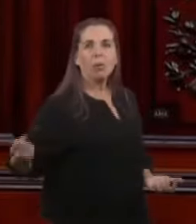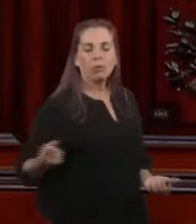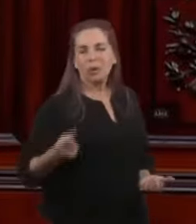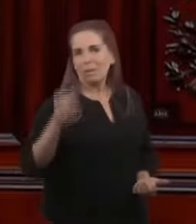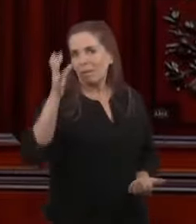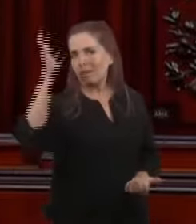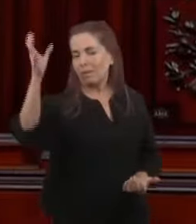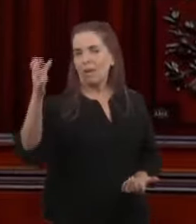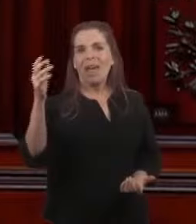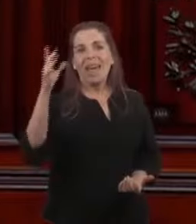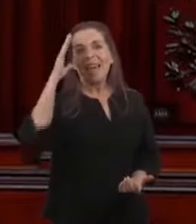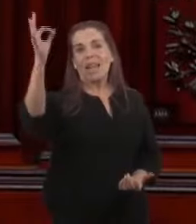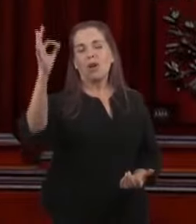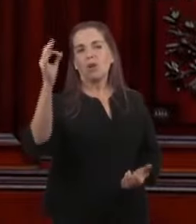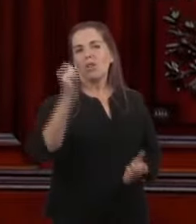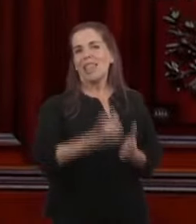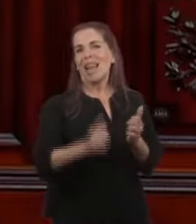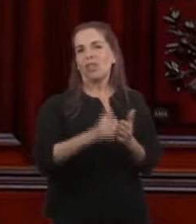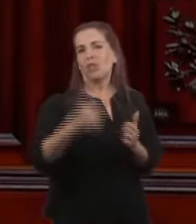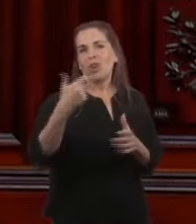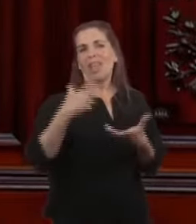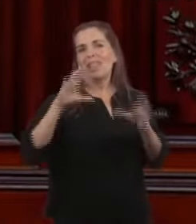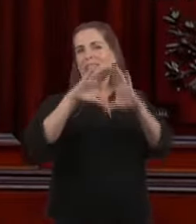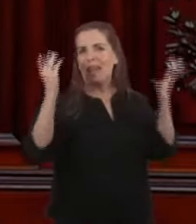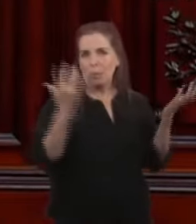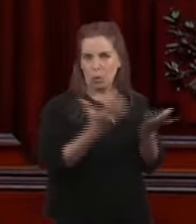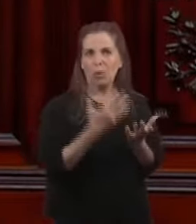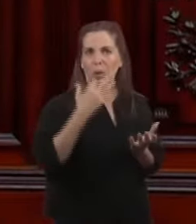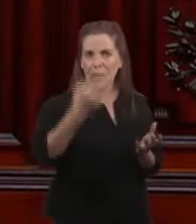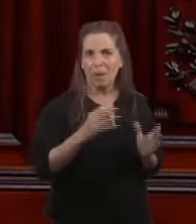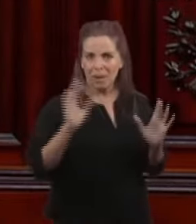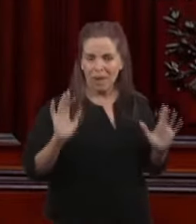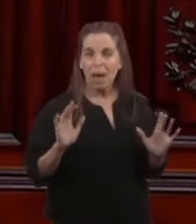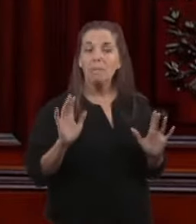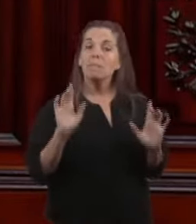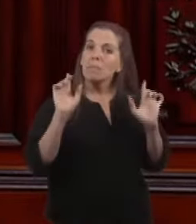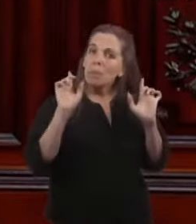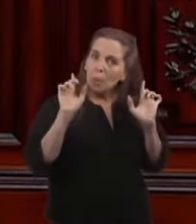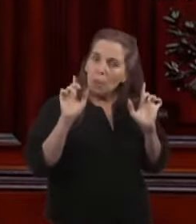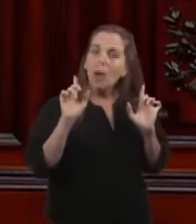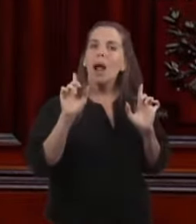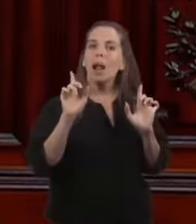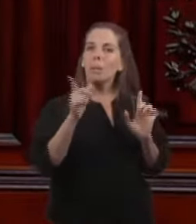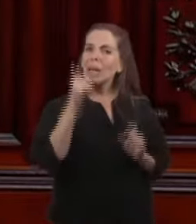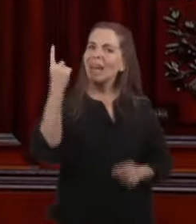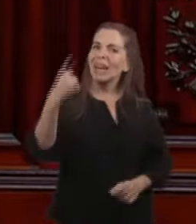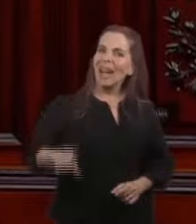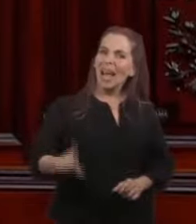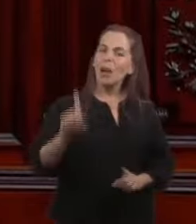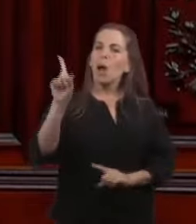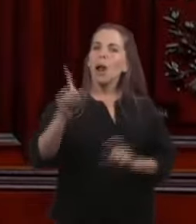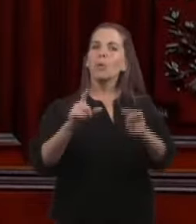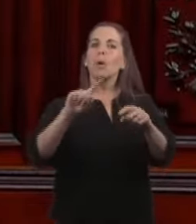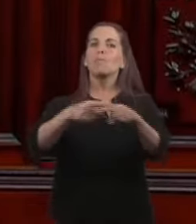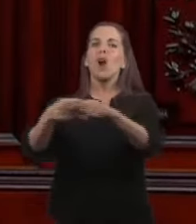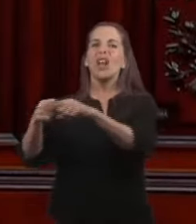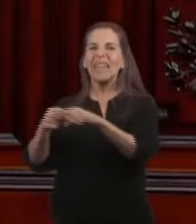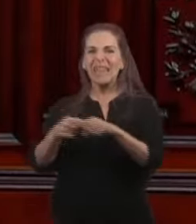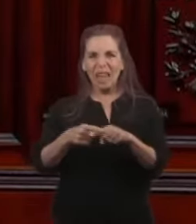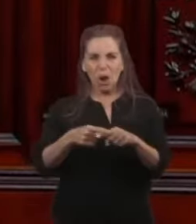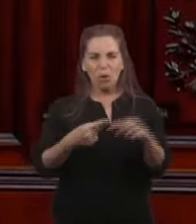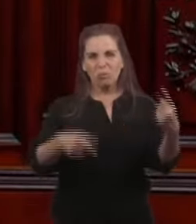la historia de la humanidad por eso no me deja de llamar la atención que dirigentes de todos los colores y banderas nos